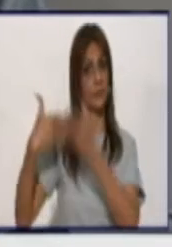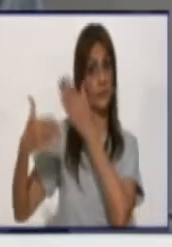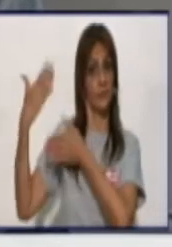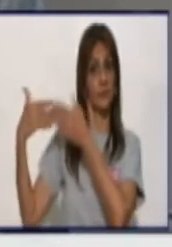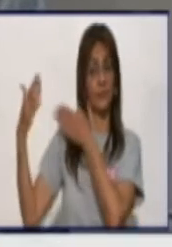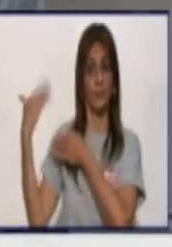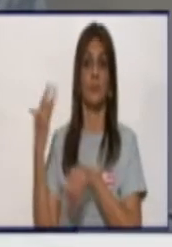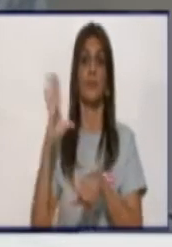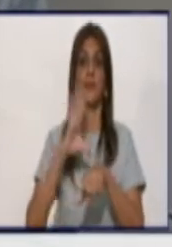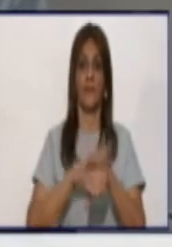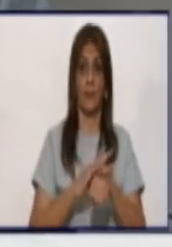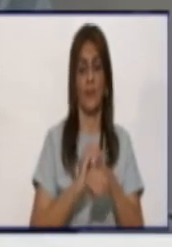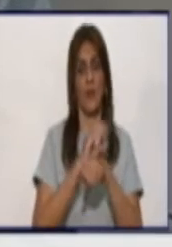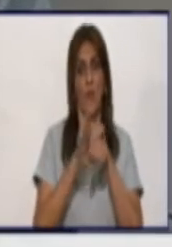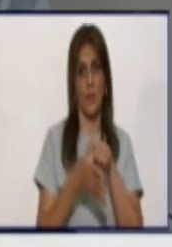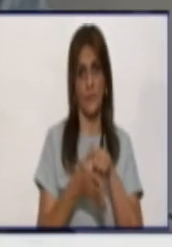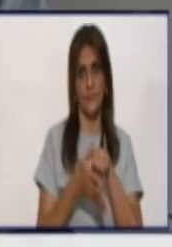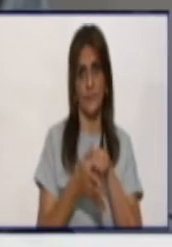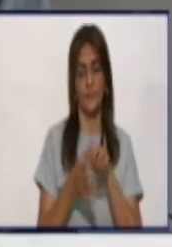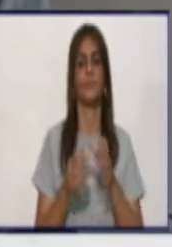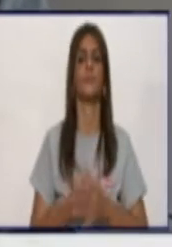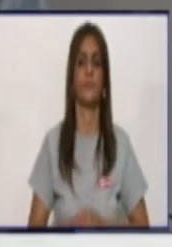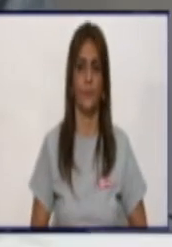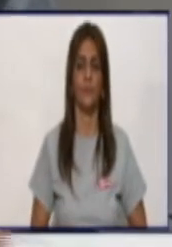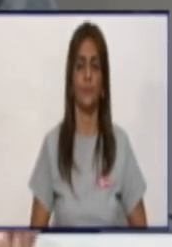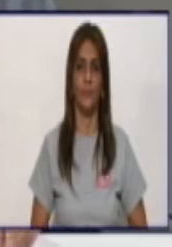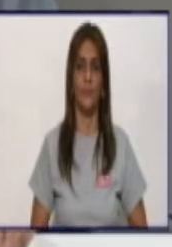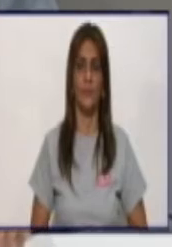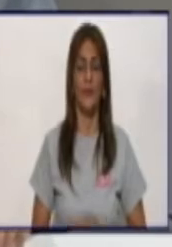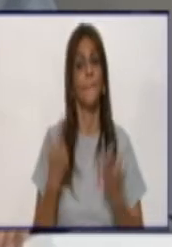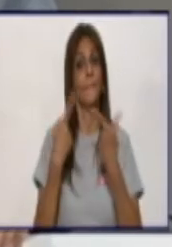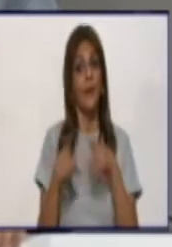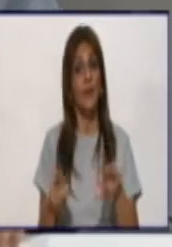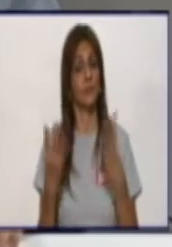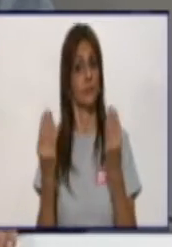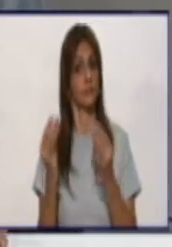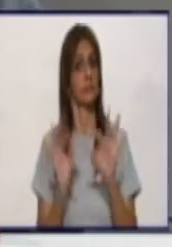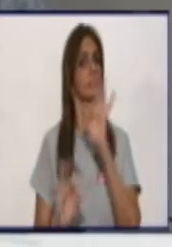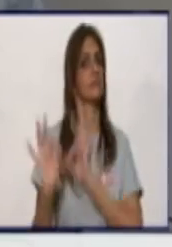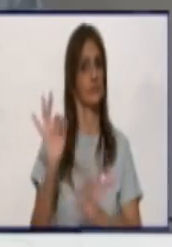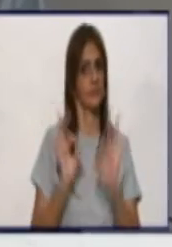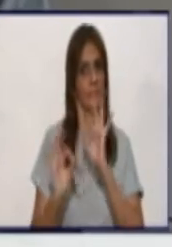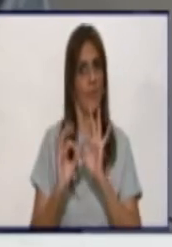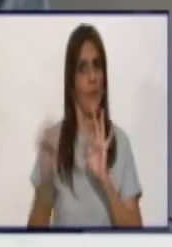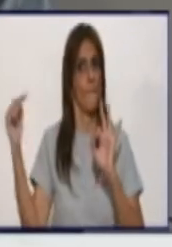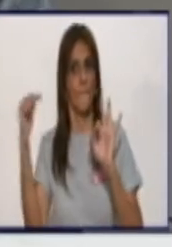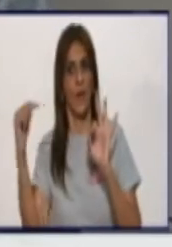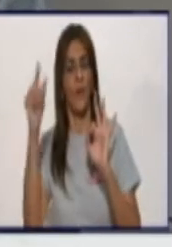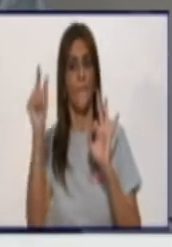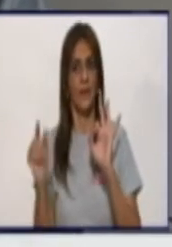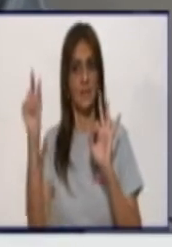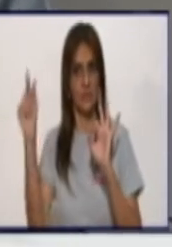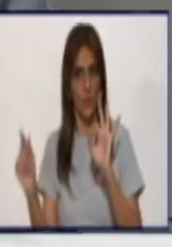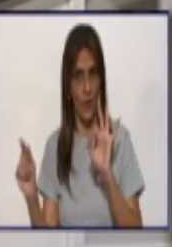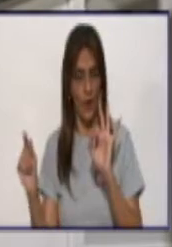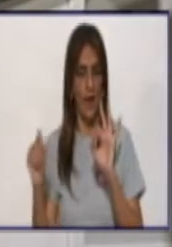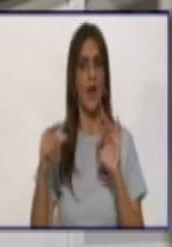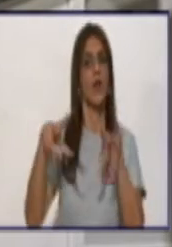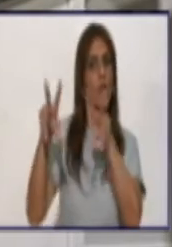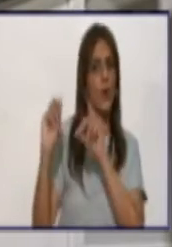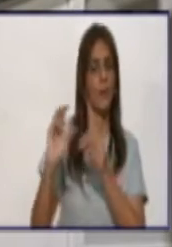gradual no es yo creo que es redundante todo lo contrario debemos repetirlos todos que esta apertura a la nueva anormalidad